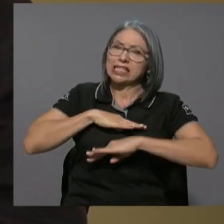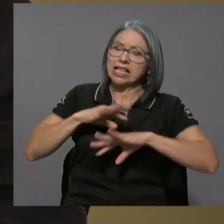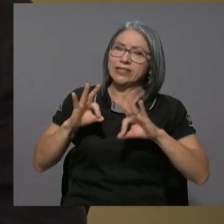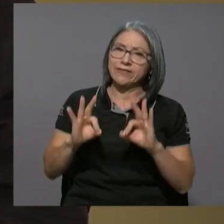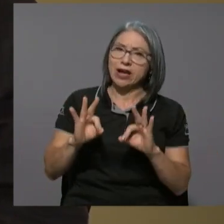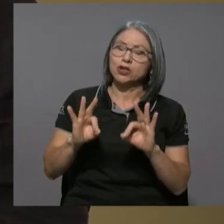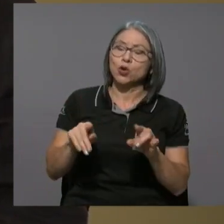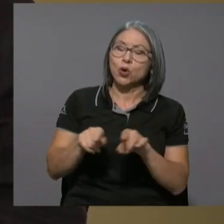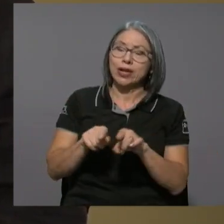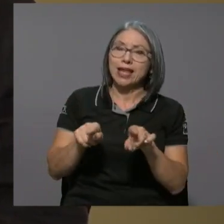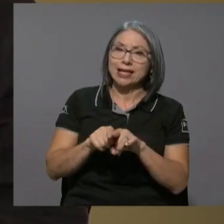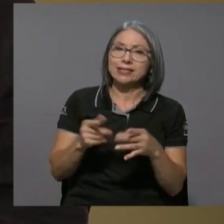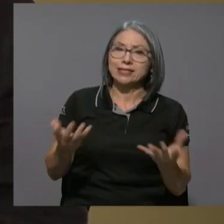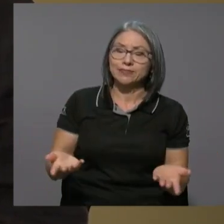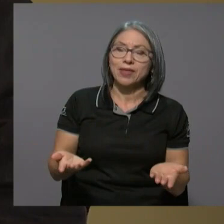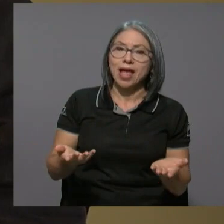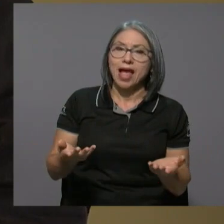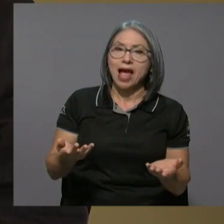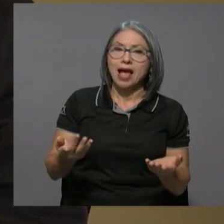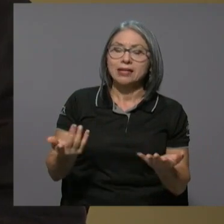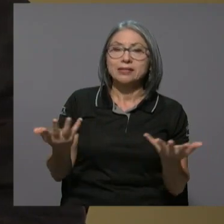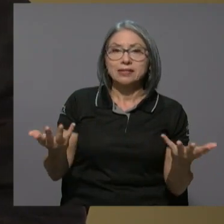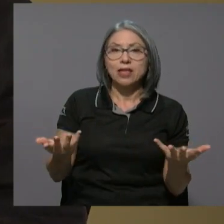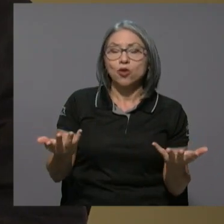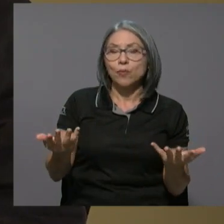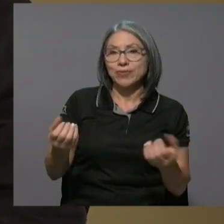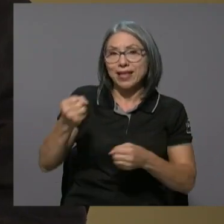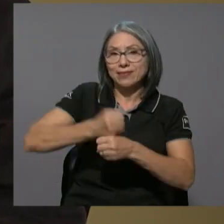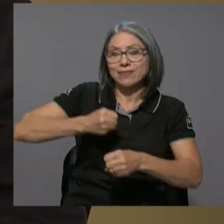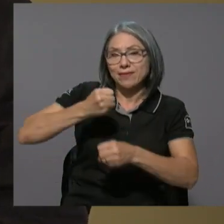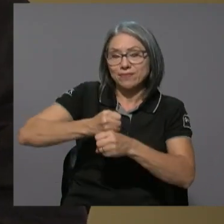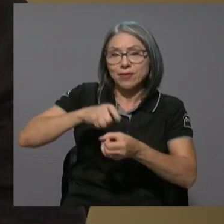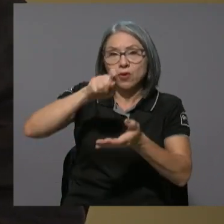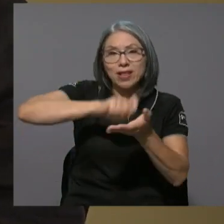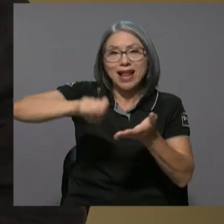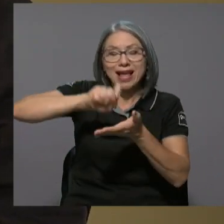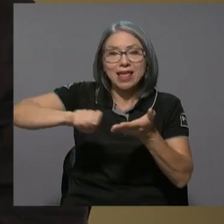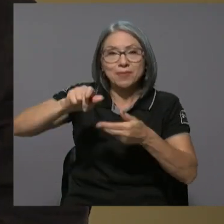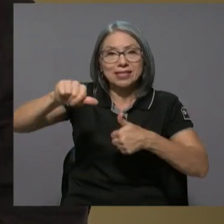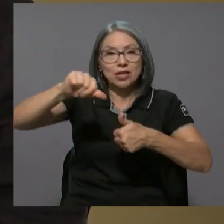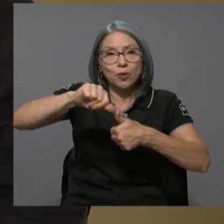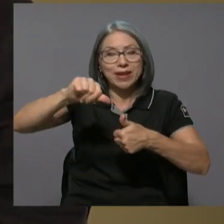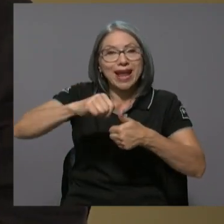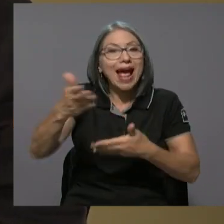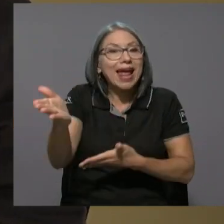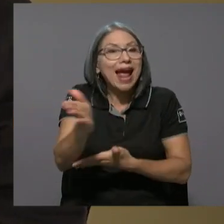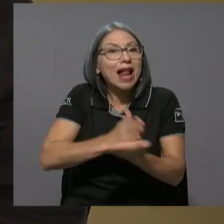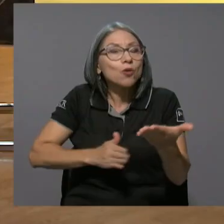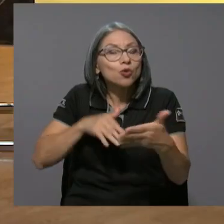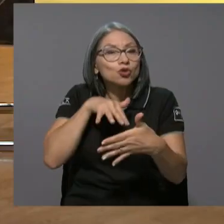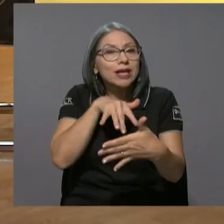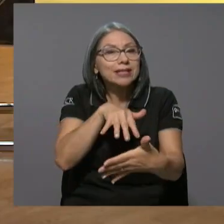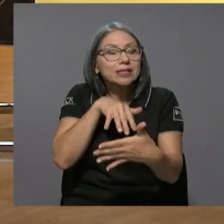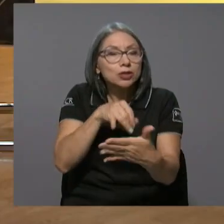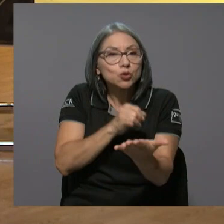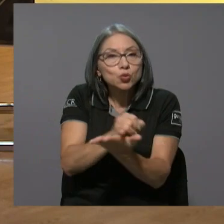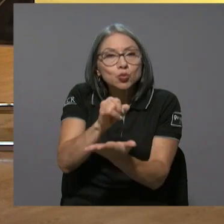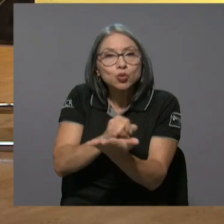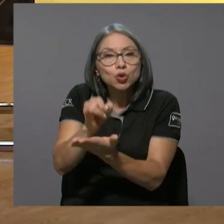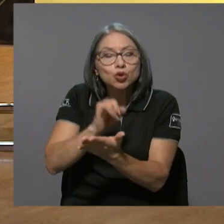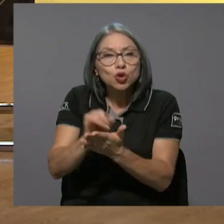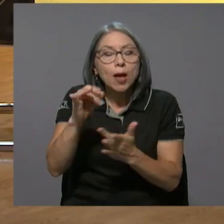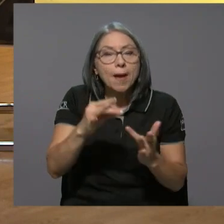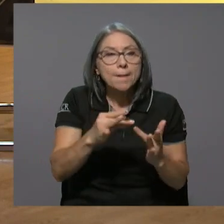incluso también ha sido el aporte que ha tenido la Academia de Centroamérica en algunos estudios particulares que